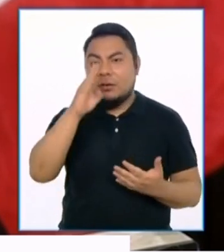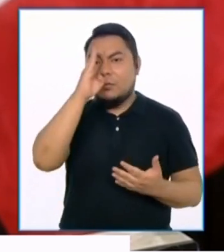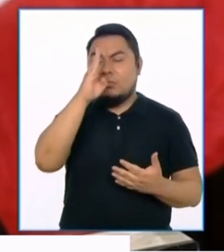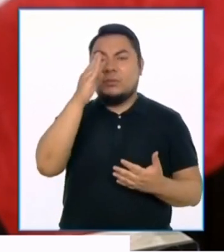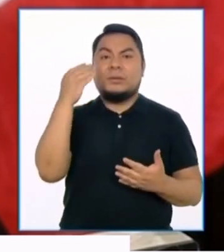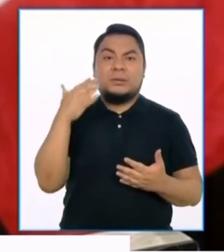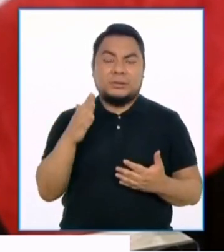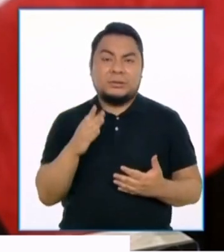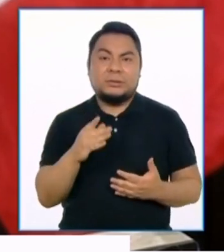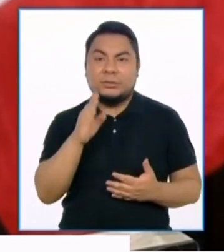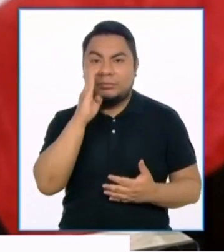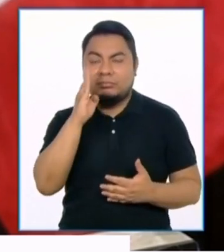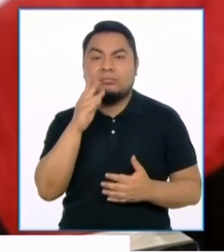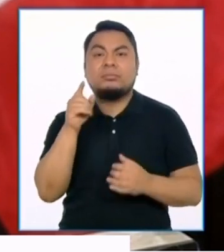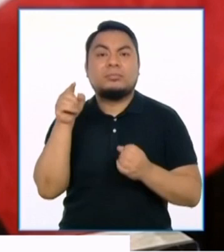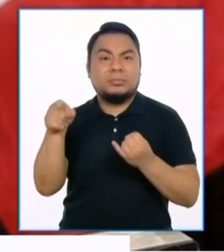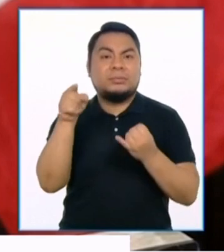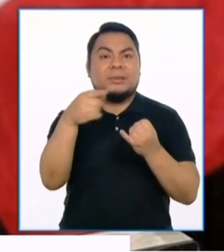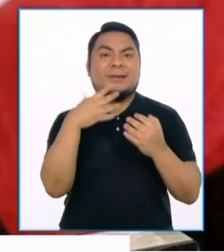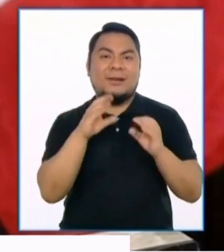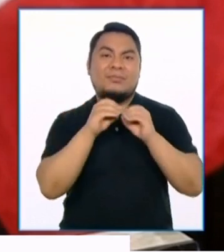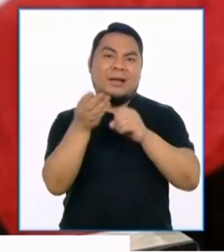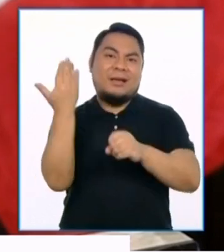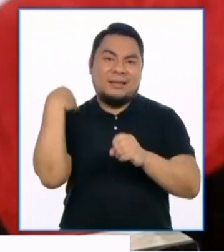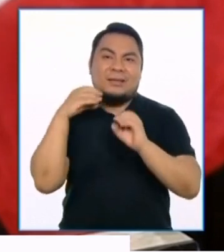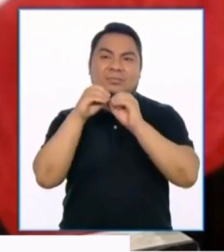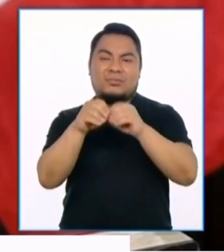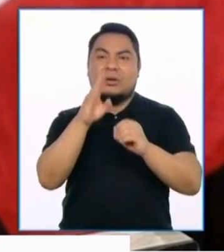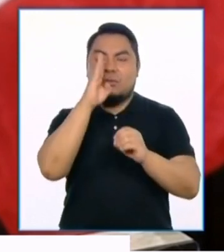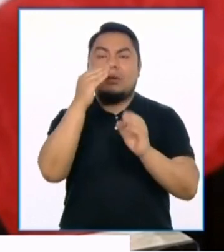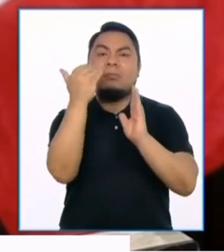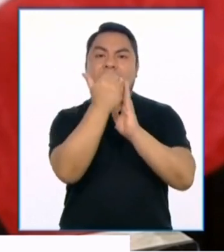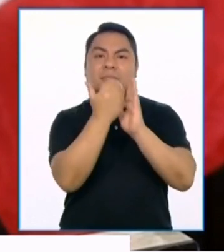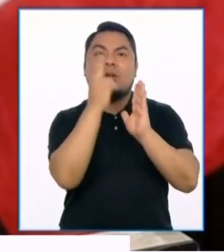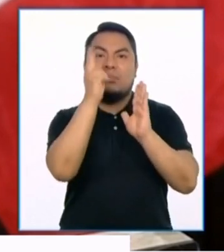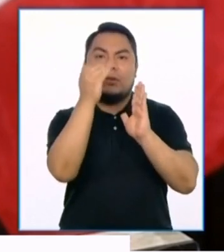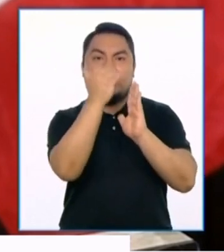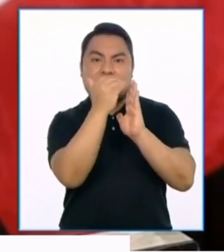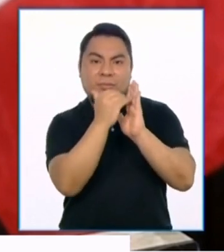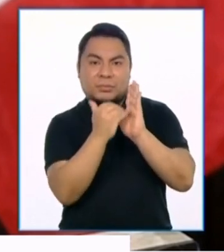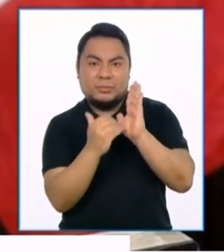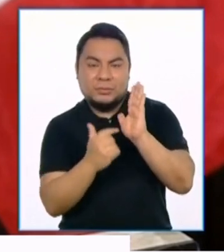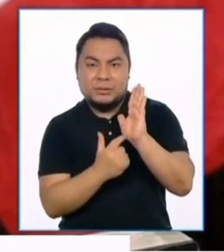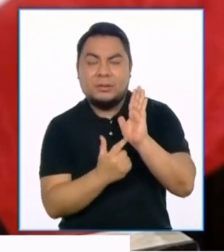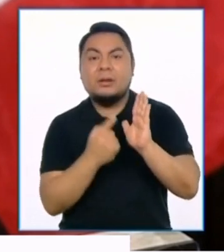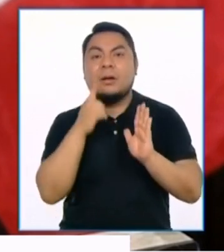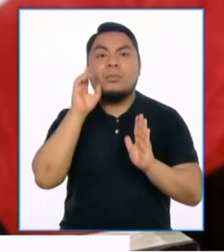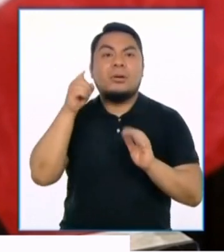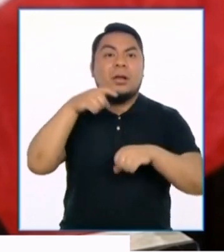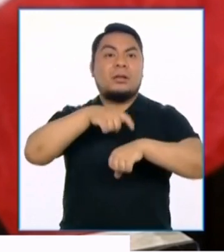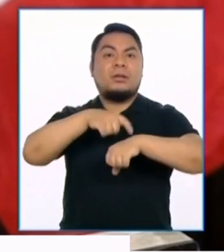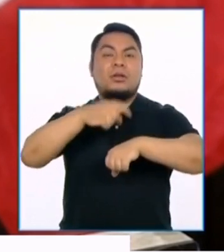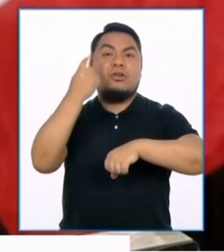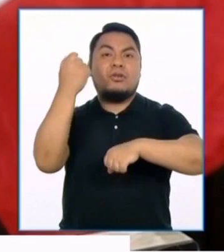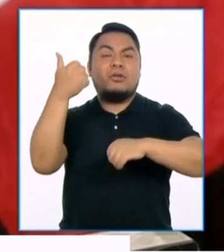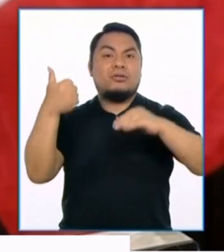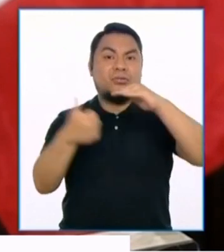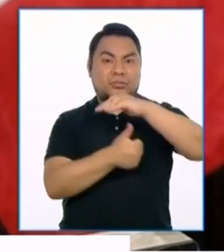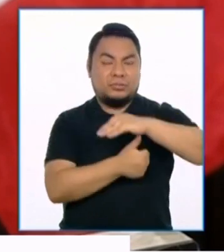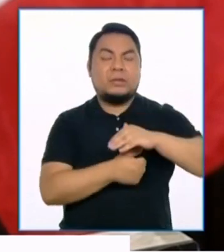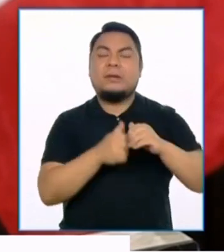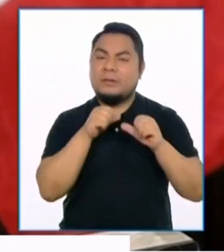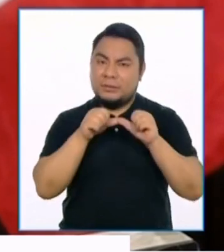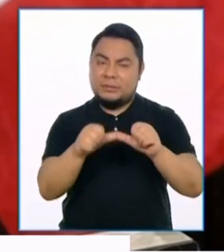restricciones que están actualmente vigentes, como el toque queda,